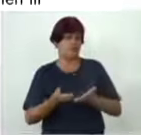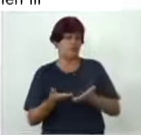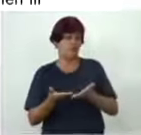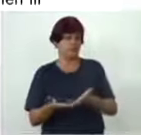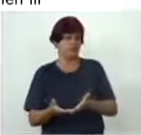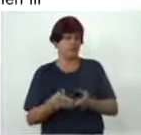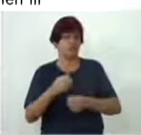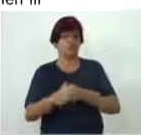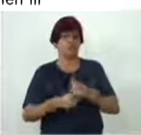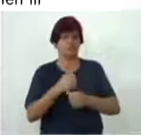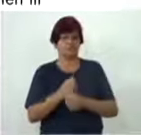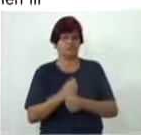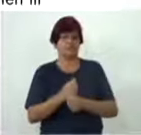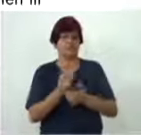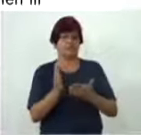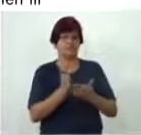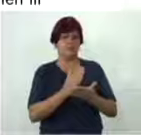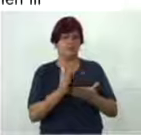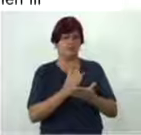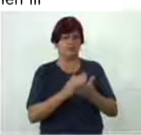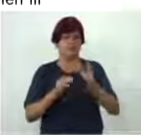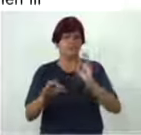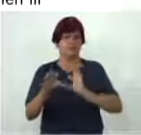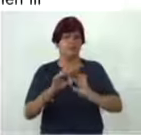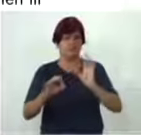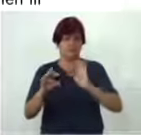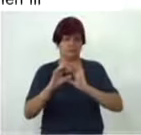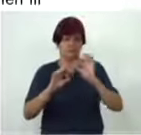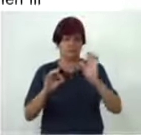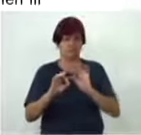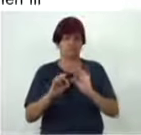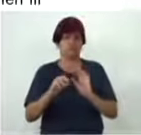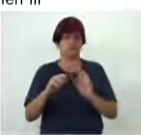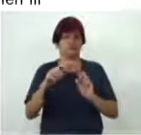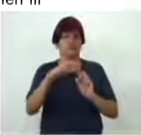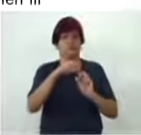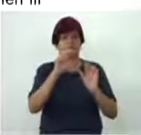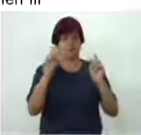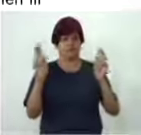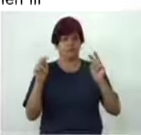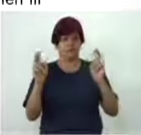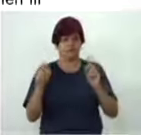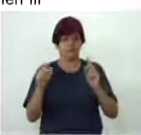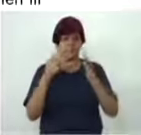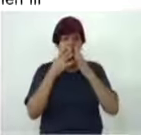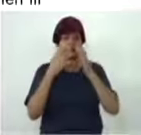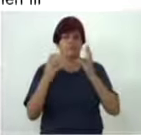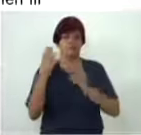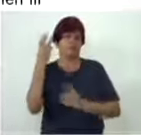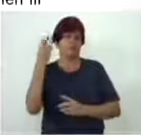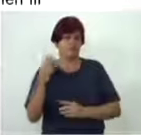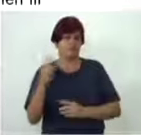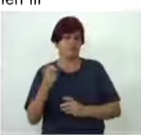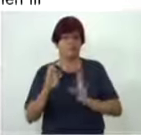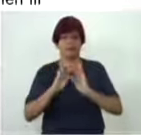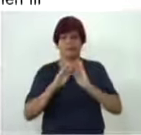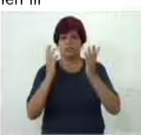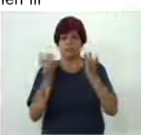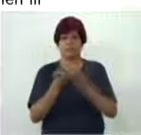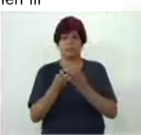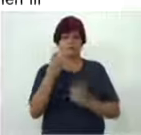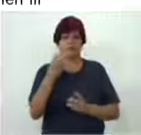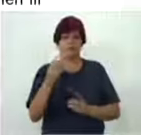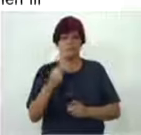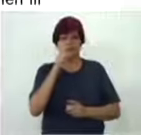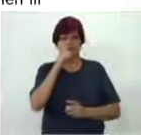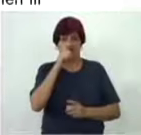bueno, utilizamos el libro Selección de temas de nociones elementales de la matemática y también El mundo de las cantidades en las